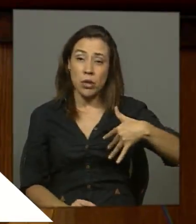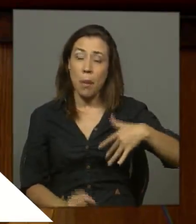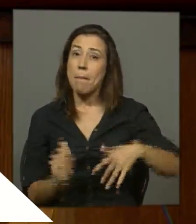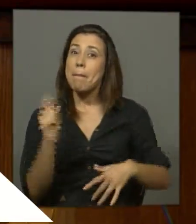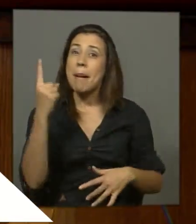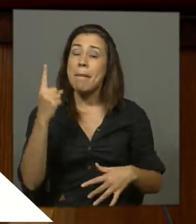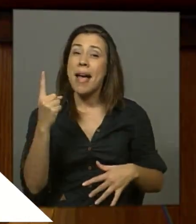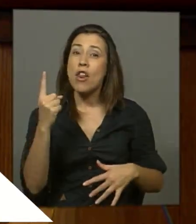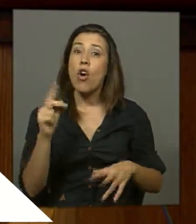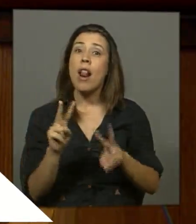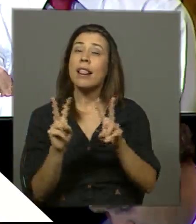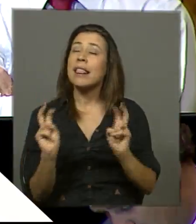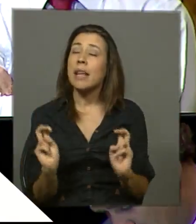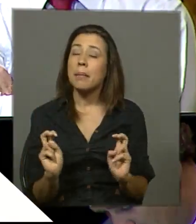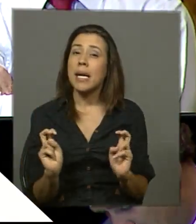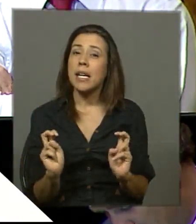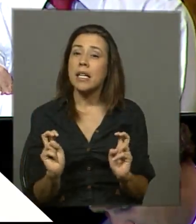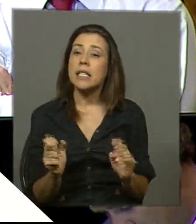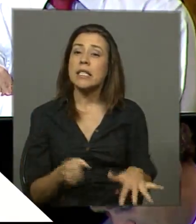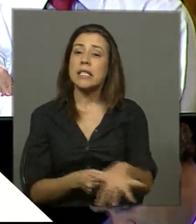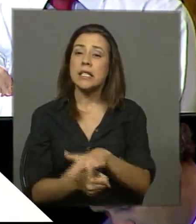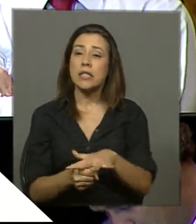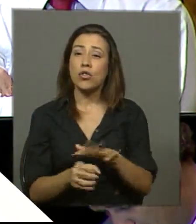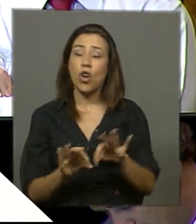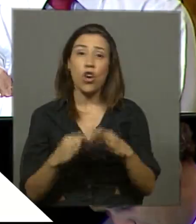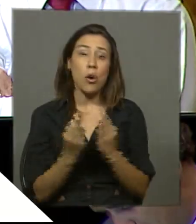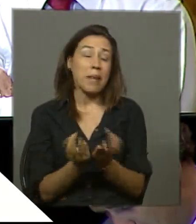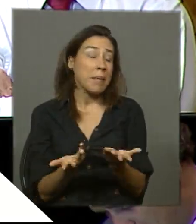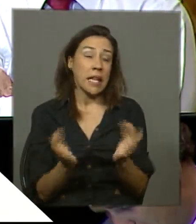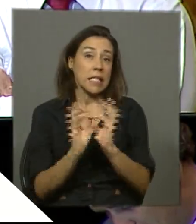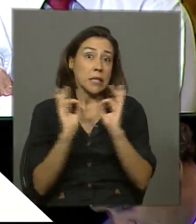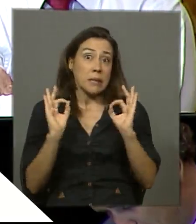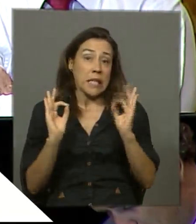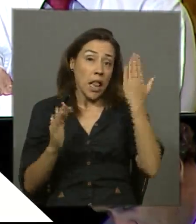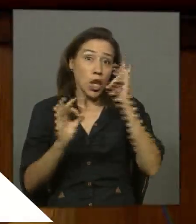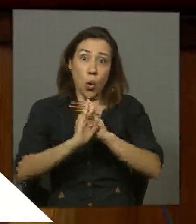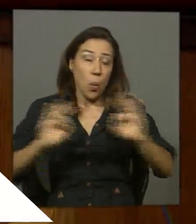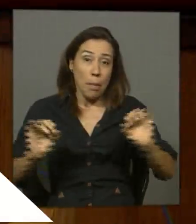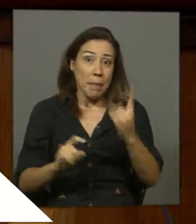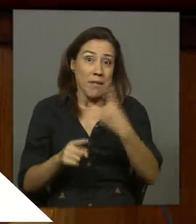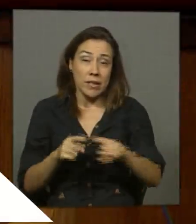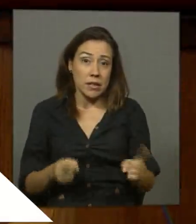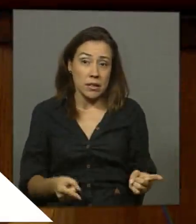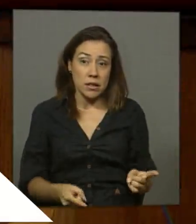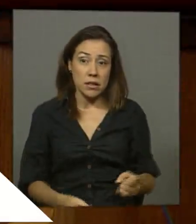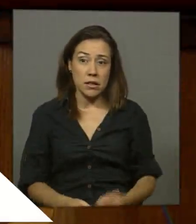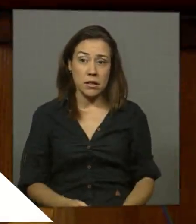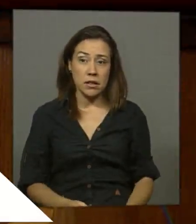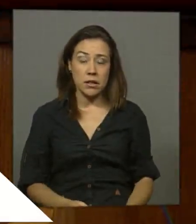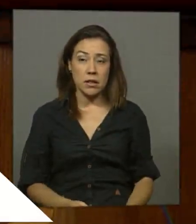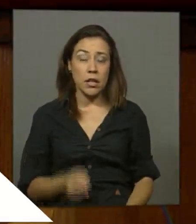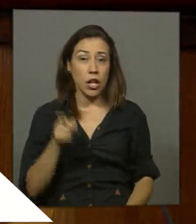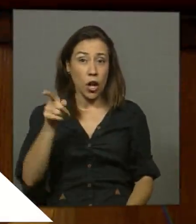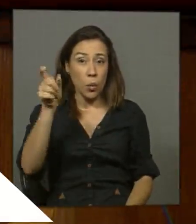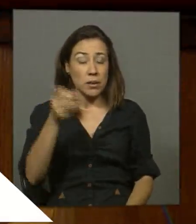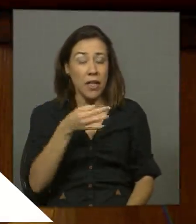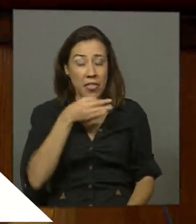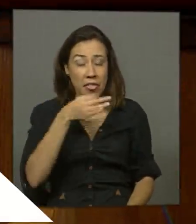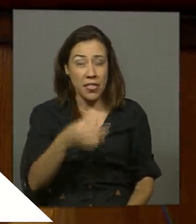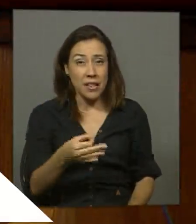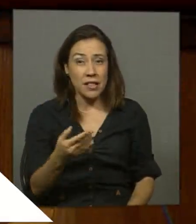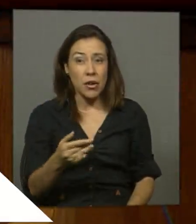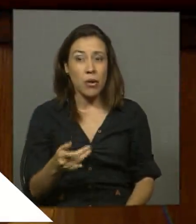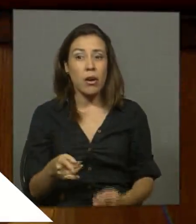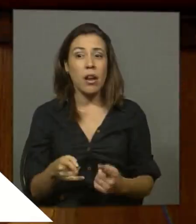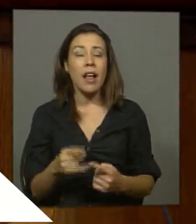primero ante esta esta situación completamente excepcional además con lo que usted técnicamente señala muy bien con esta